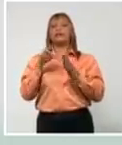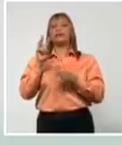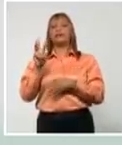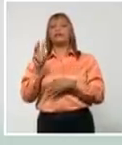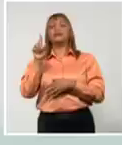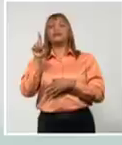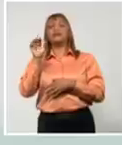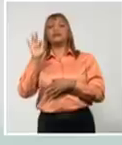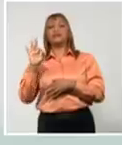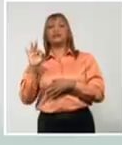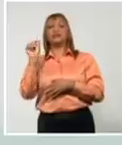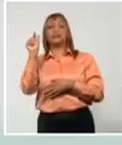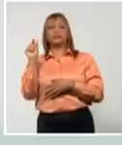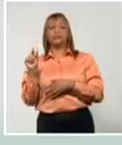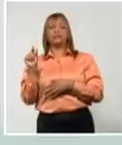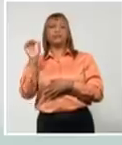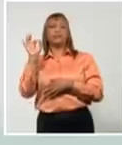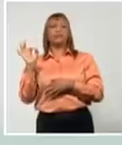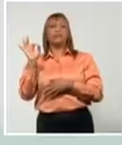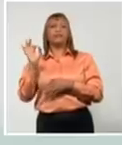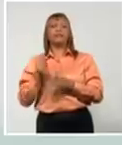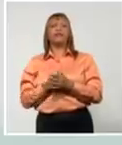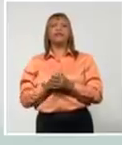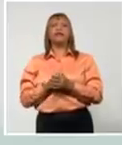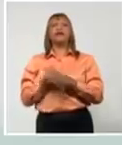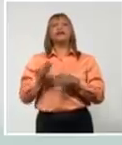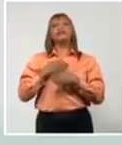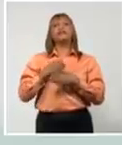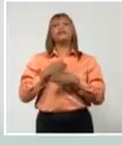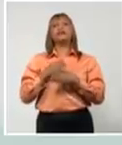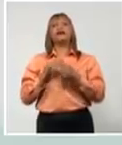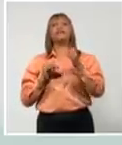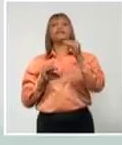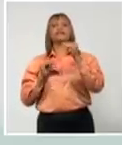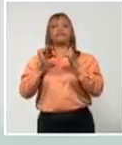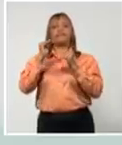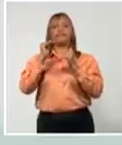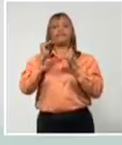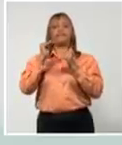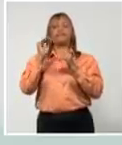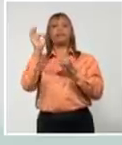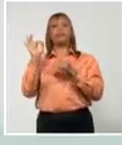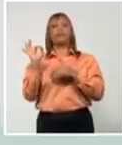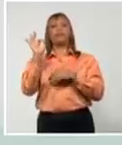45.318, pues tiene una de las tasas más altas, que es el